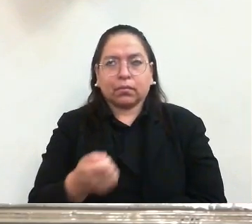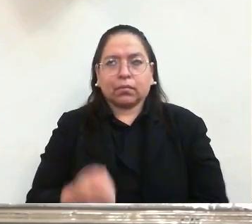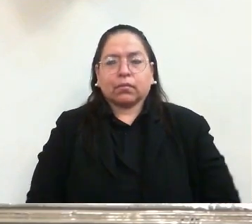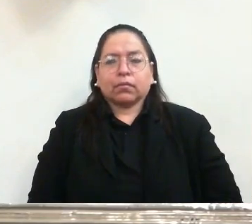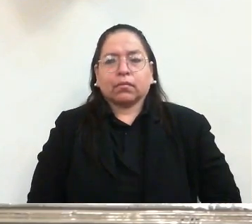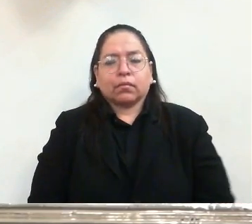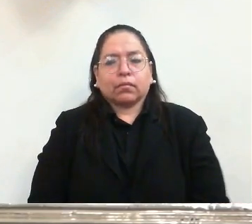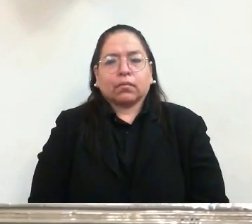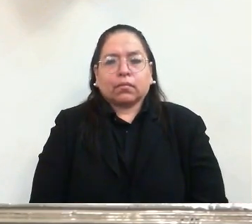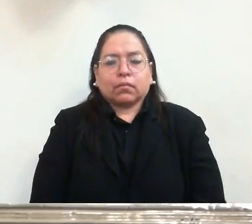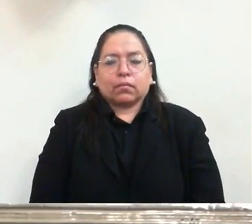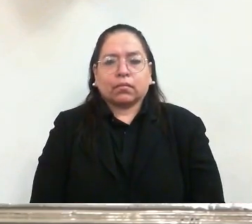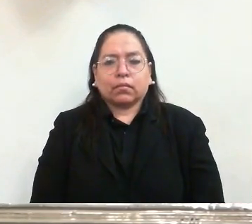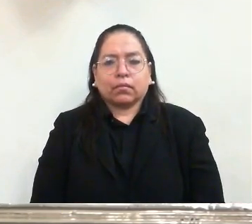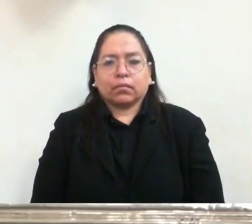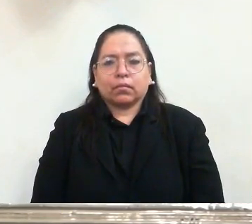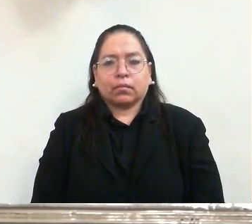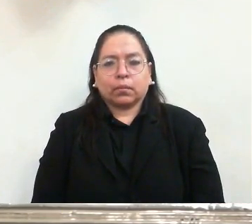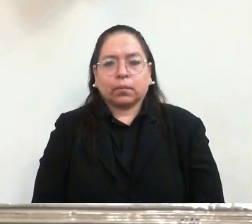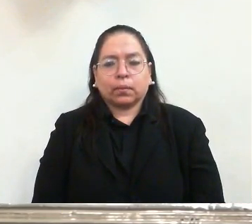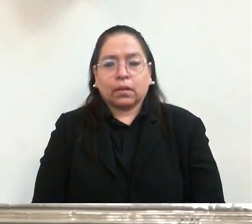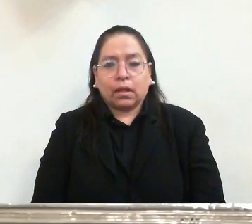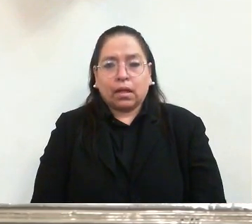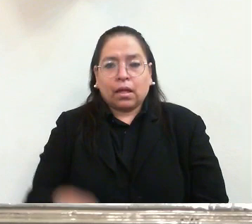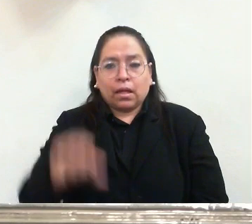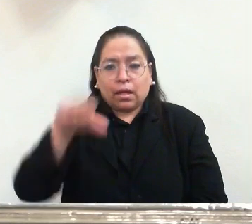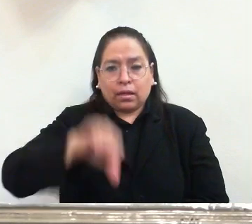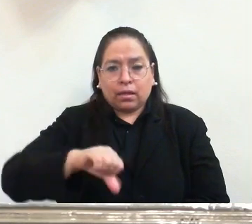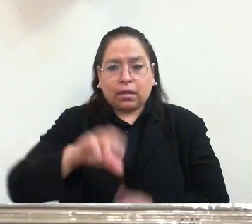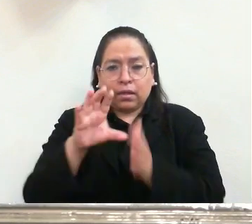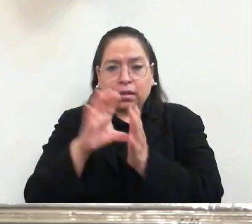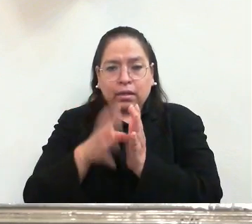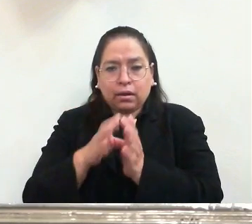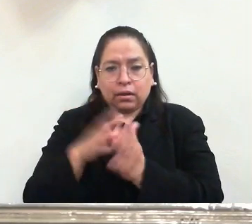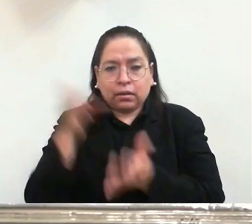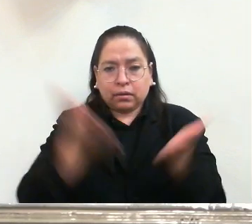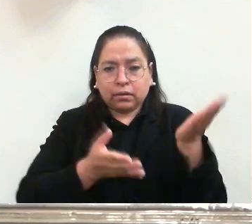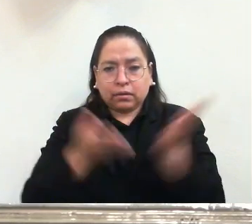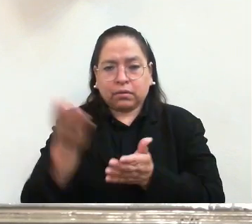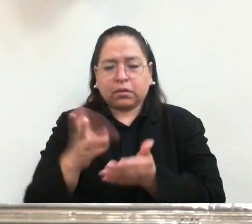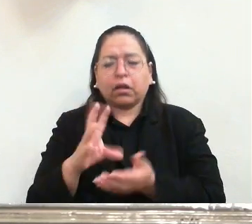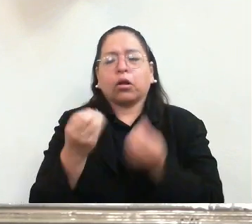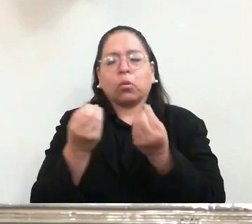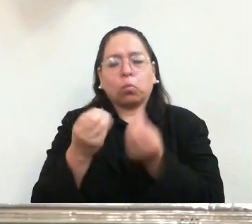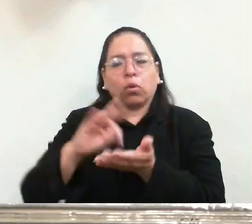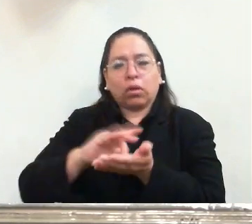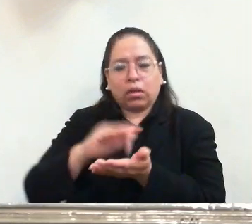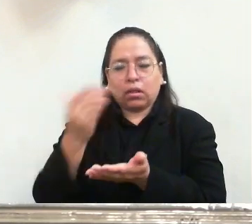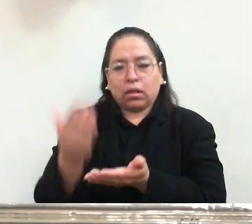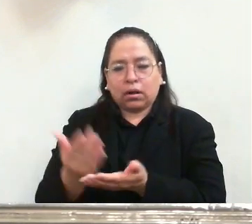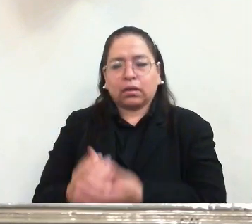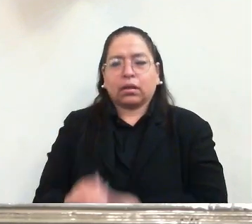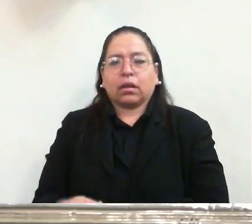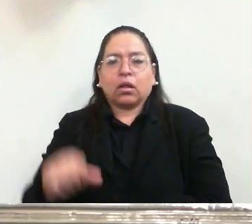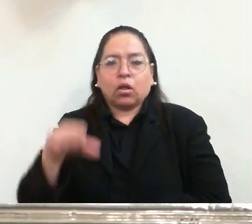gracias por estar aquí en la catedral celebrando con un servidor